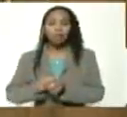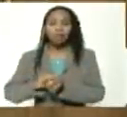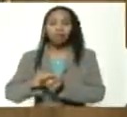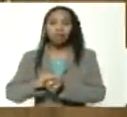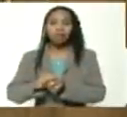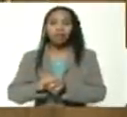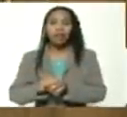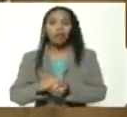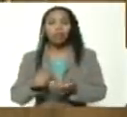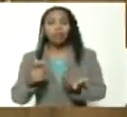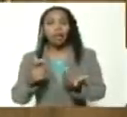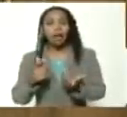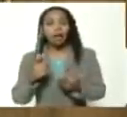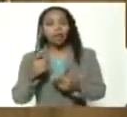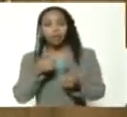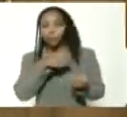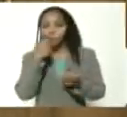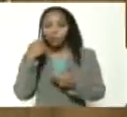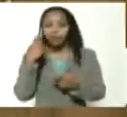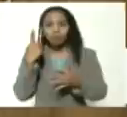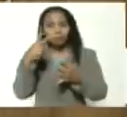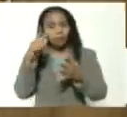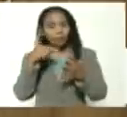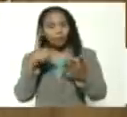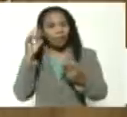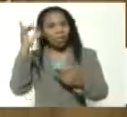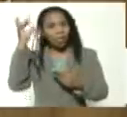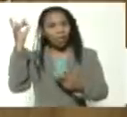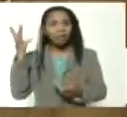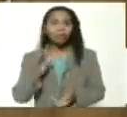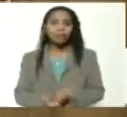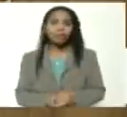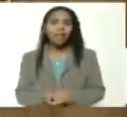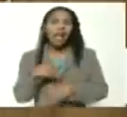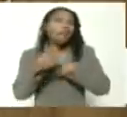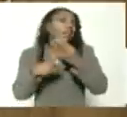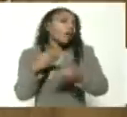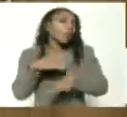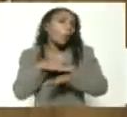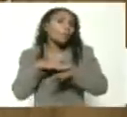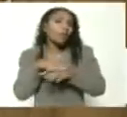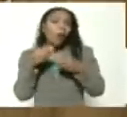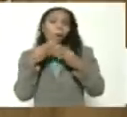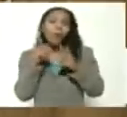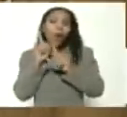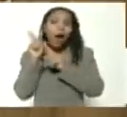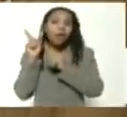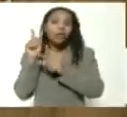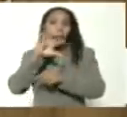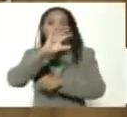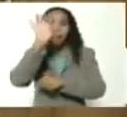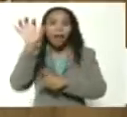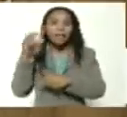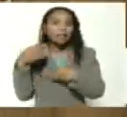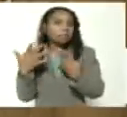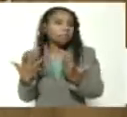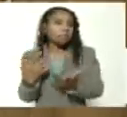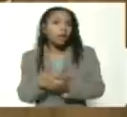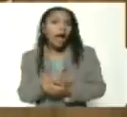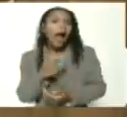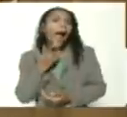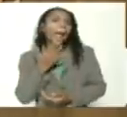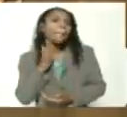capitales, de narcotráfico, etcétera. ¿Qué han hecho los ministerios públicos de esos países, por